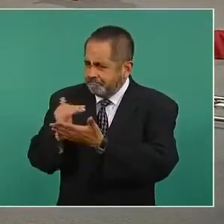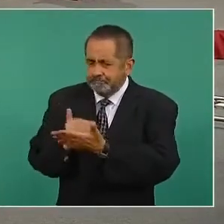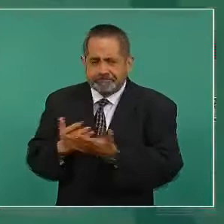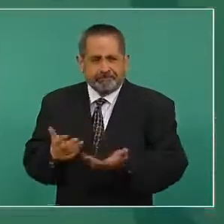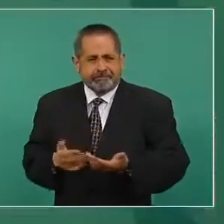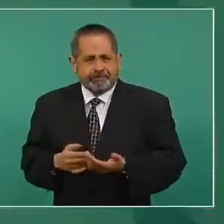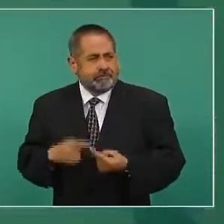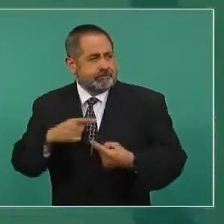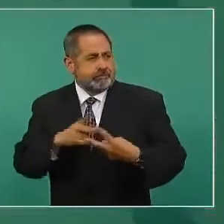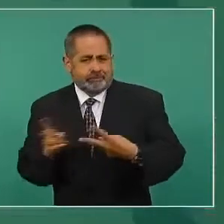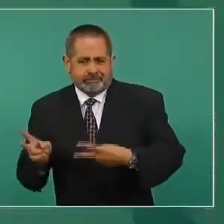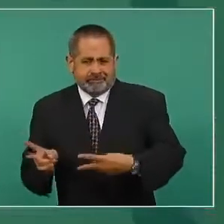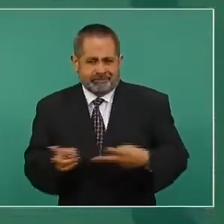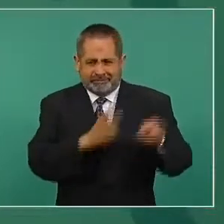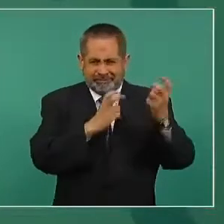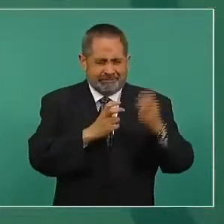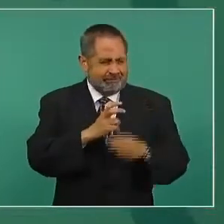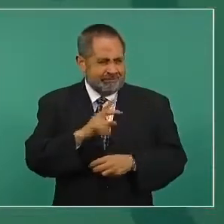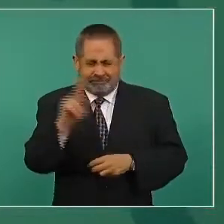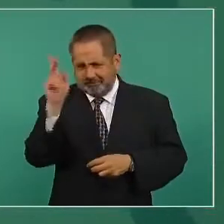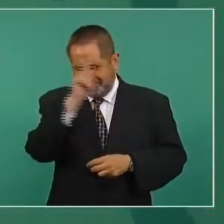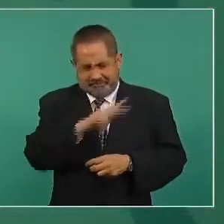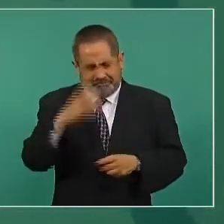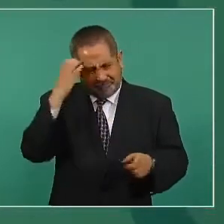Ese es un robo vil.